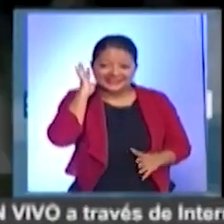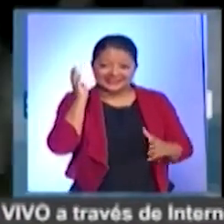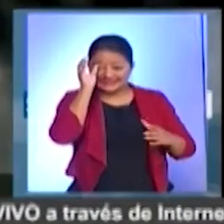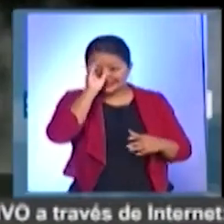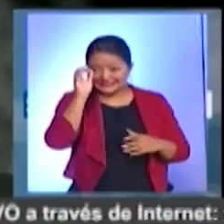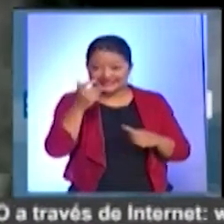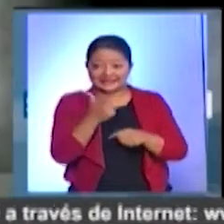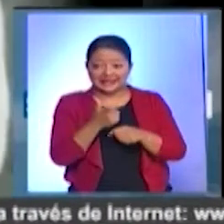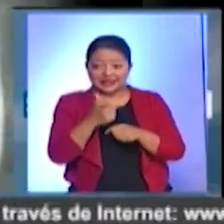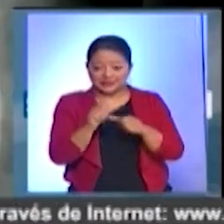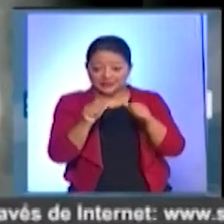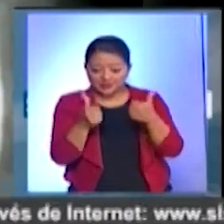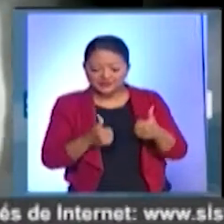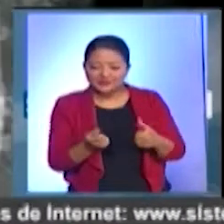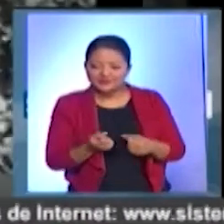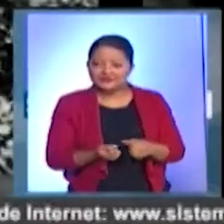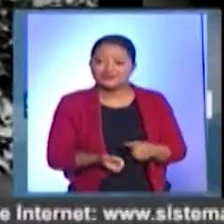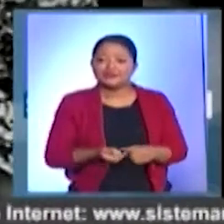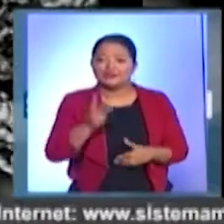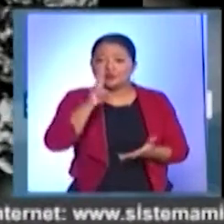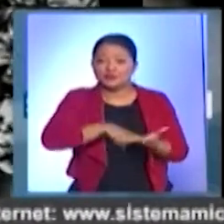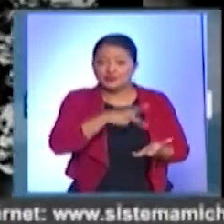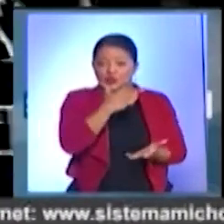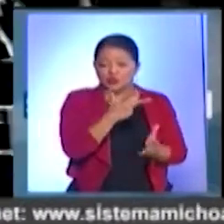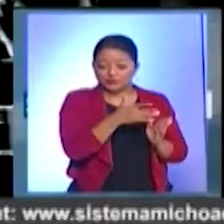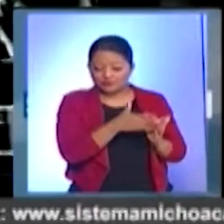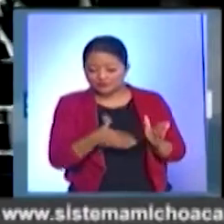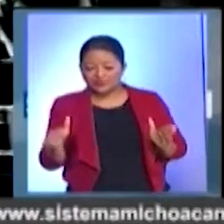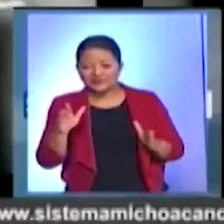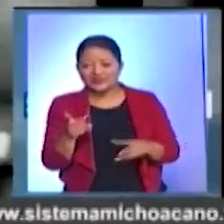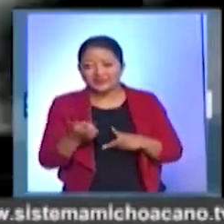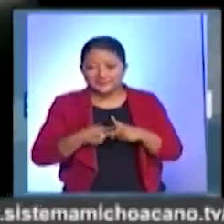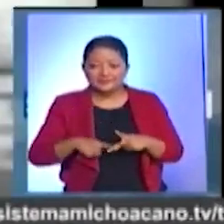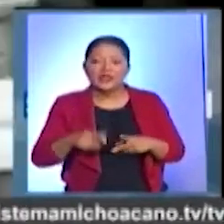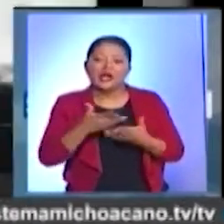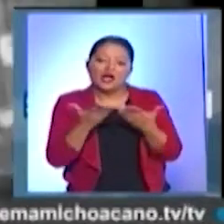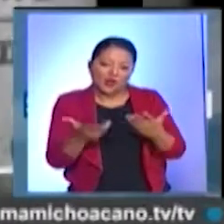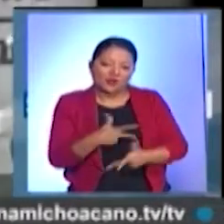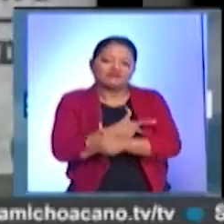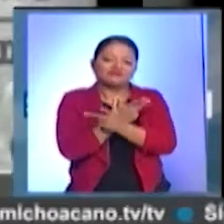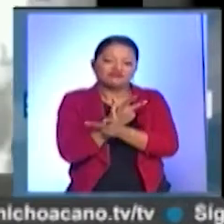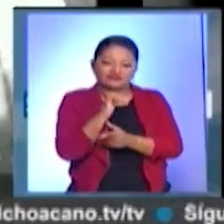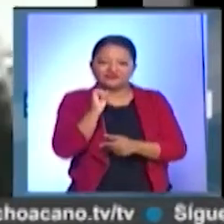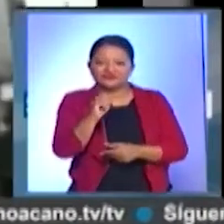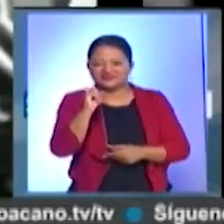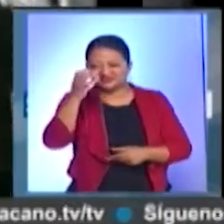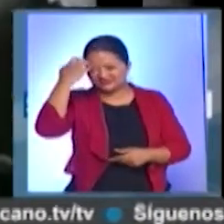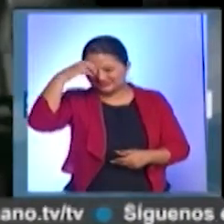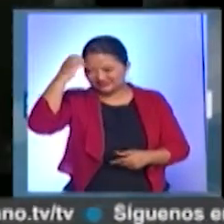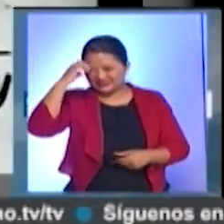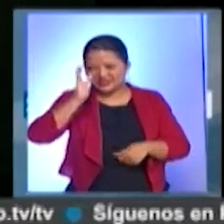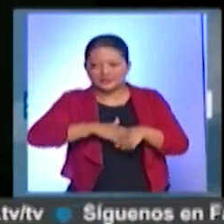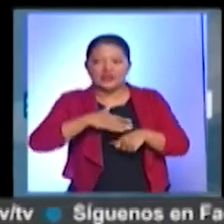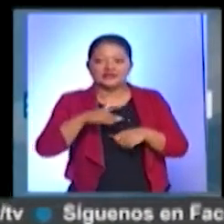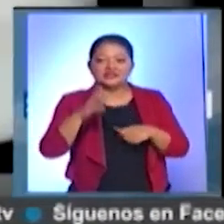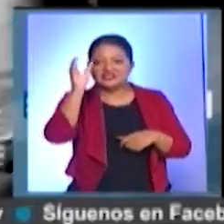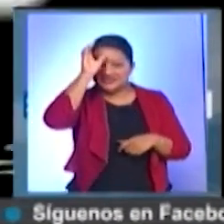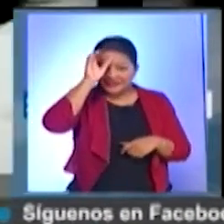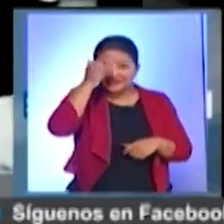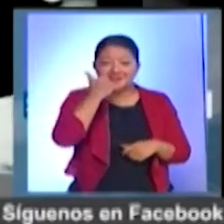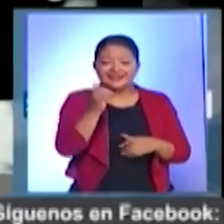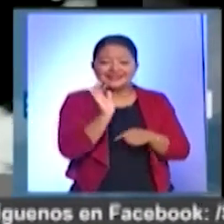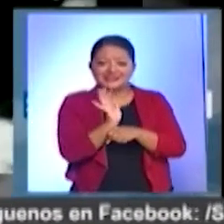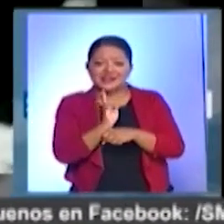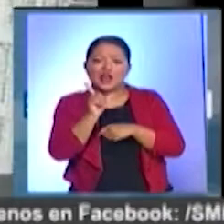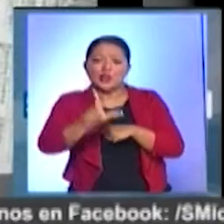arte es un programa que inició desde el 2008 y en la actualidad se realiza de manera virtual con la presencia de expertos en ciencia y cine que el lunes a